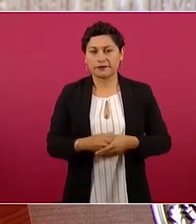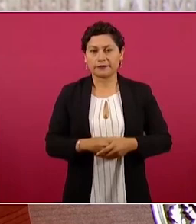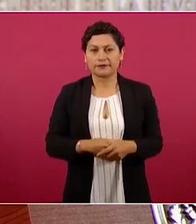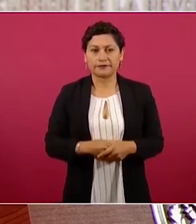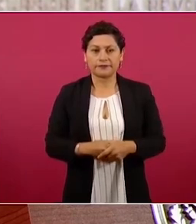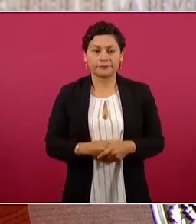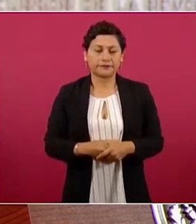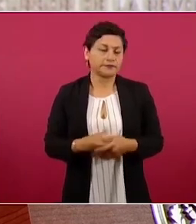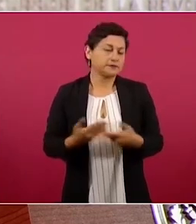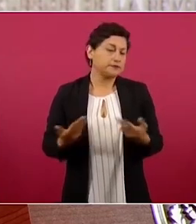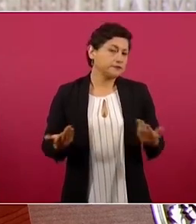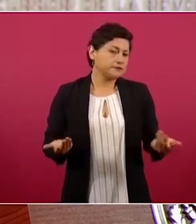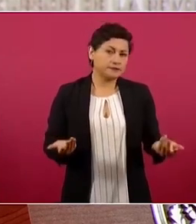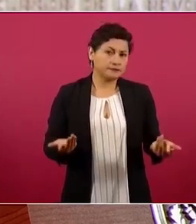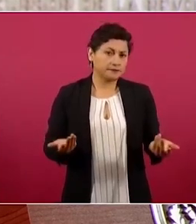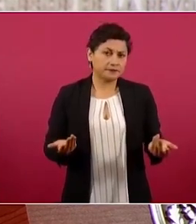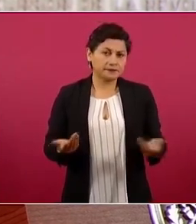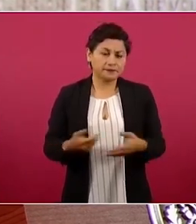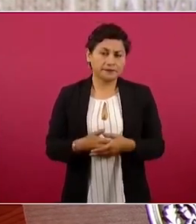con